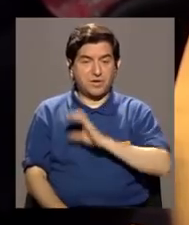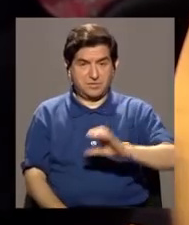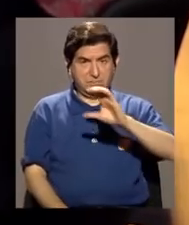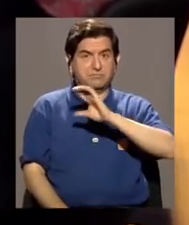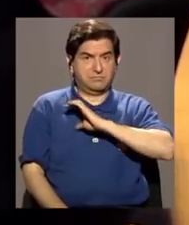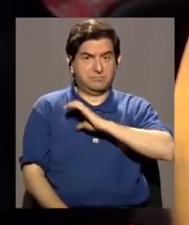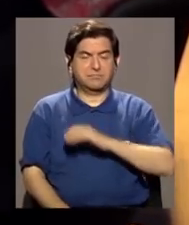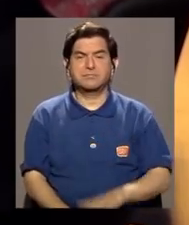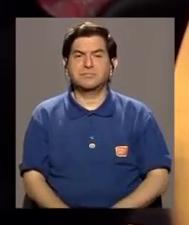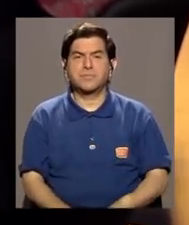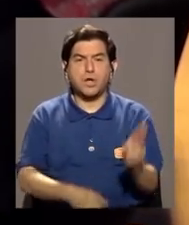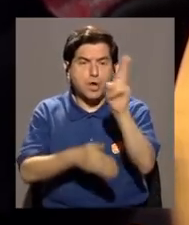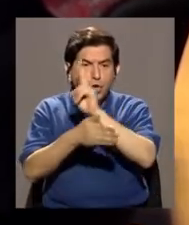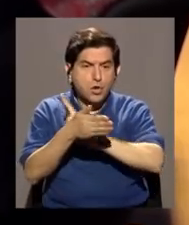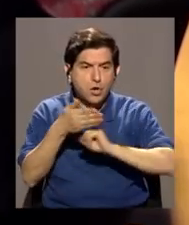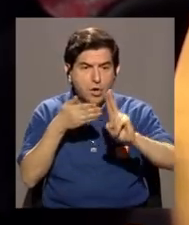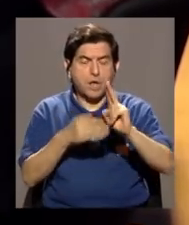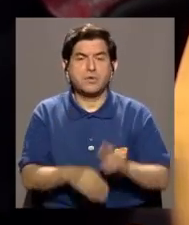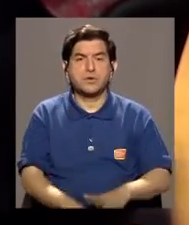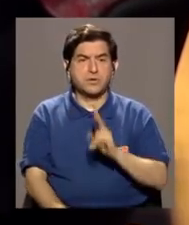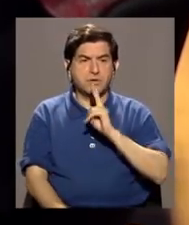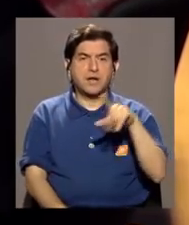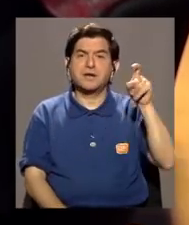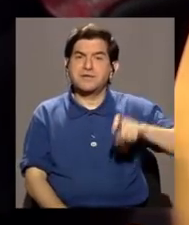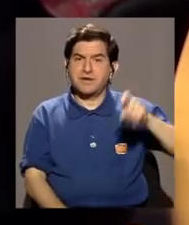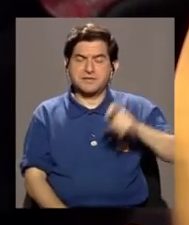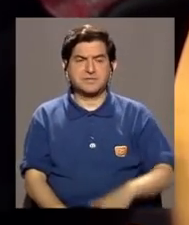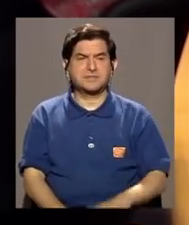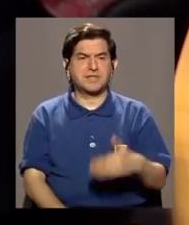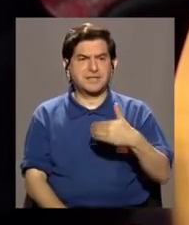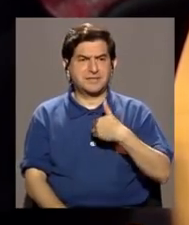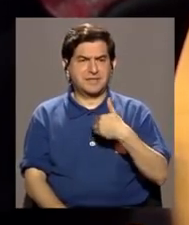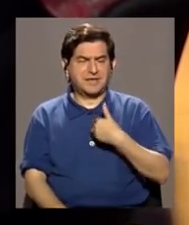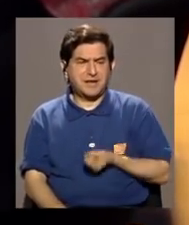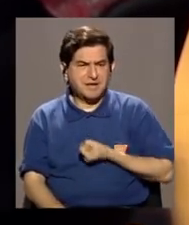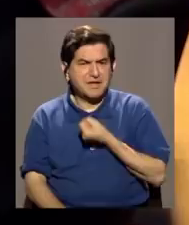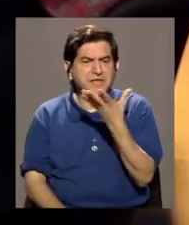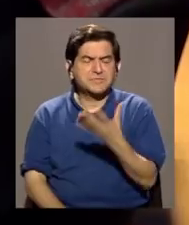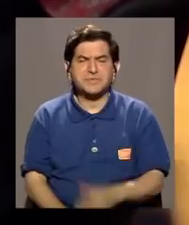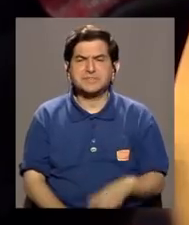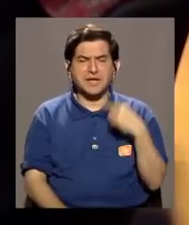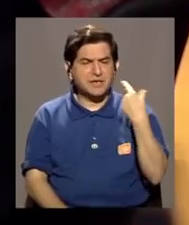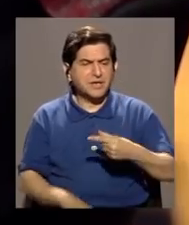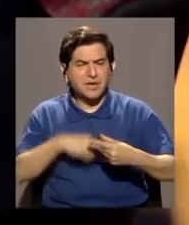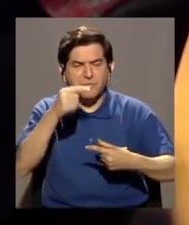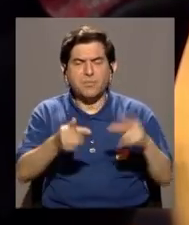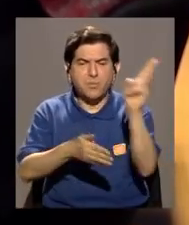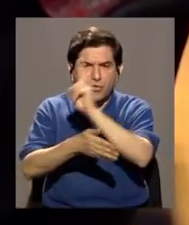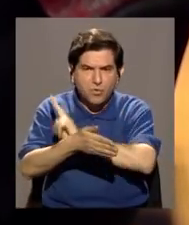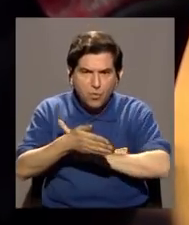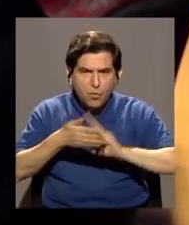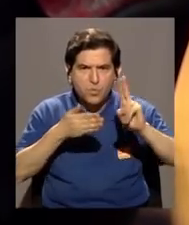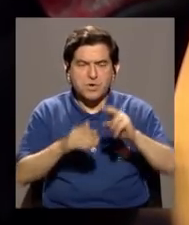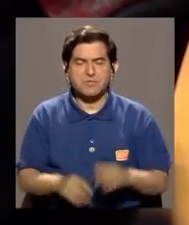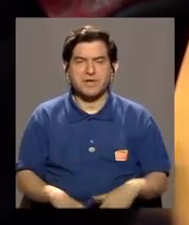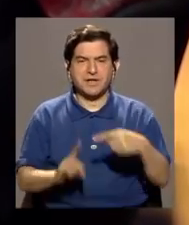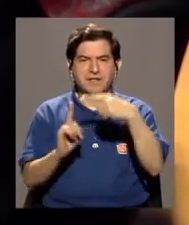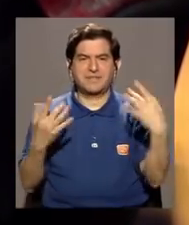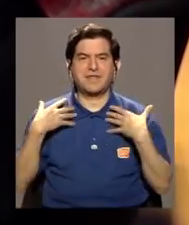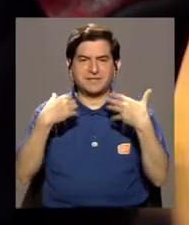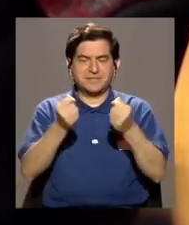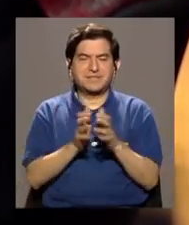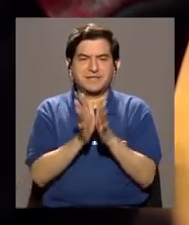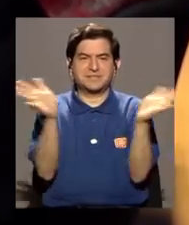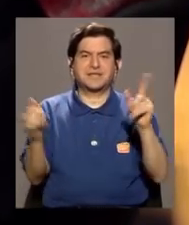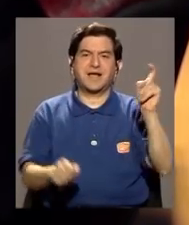calidades porque la universidad de verdaderamente necesita vociferar que poco a poco la academia en este caso de la salud